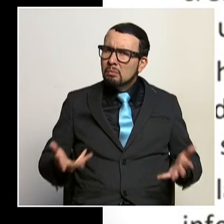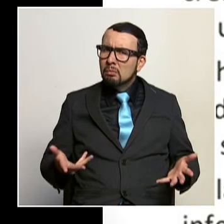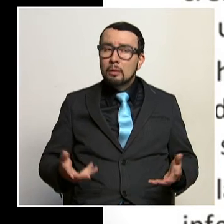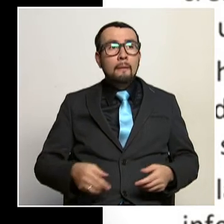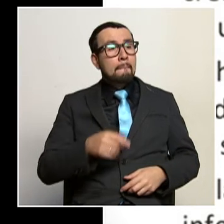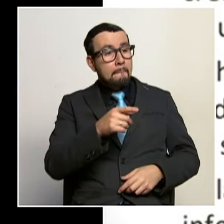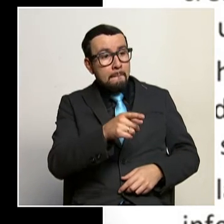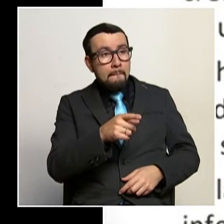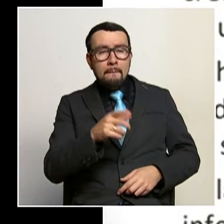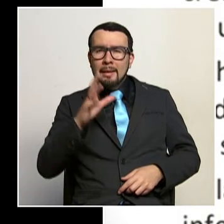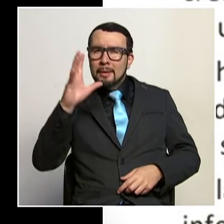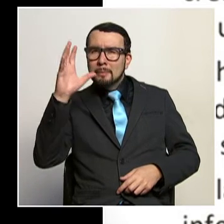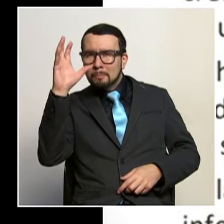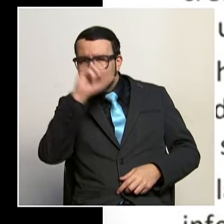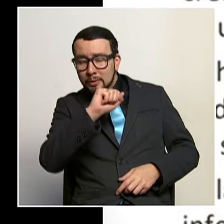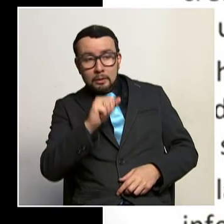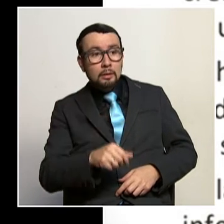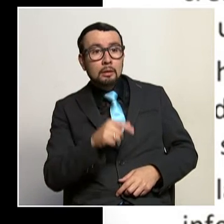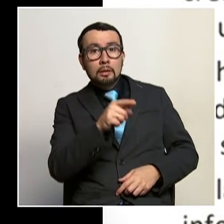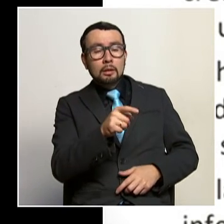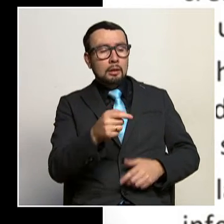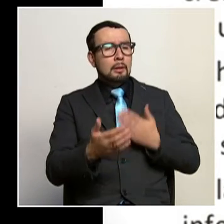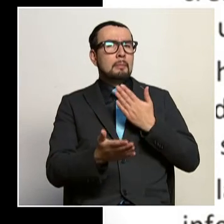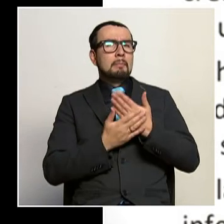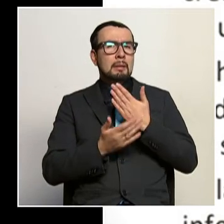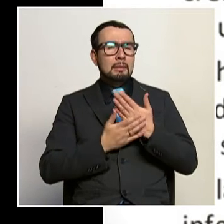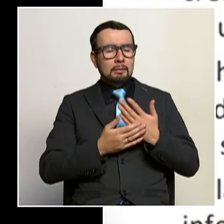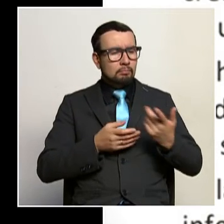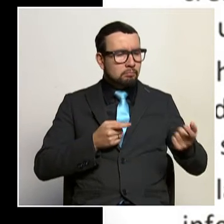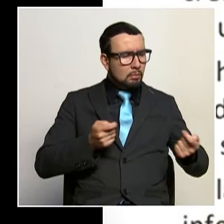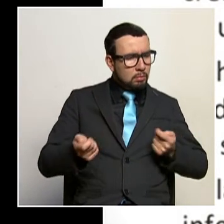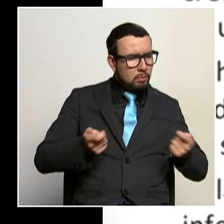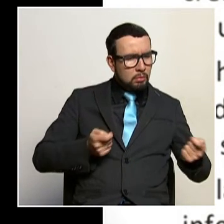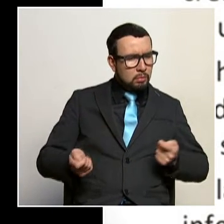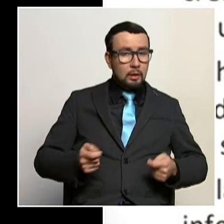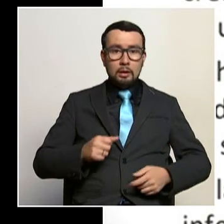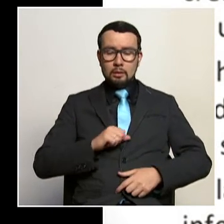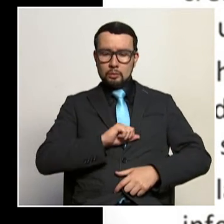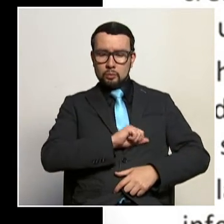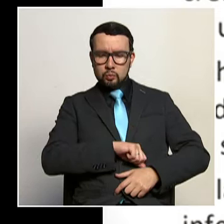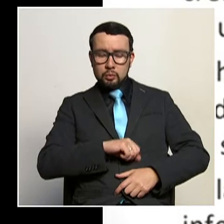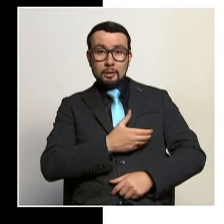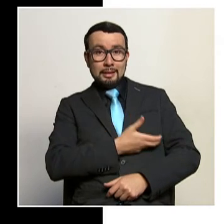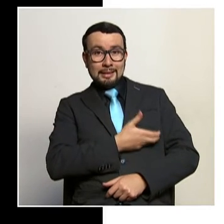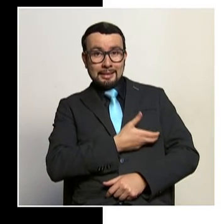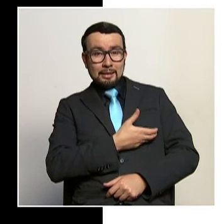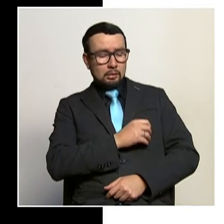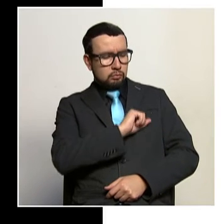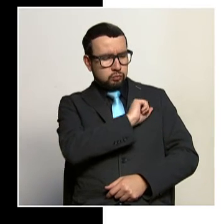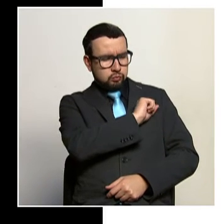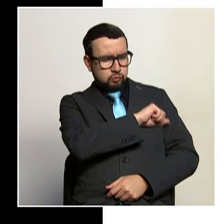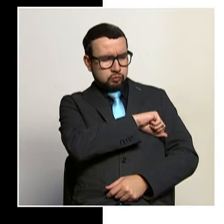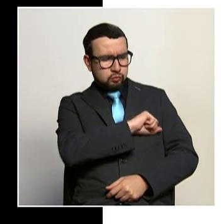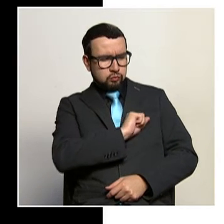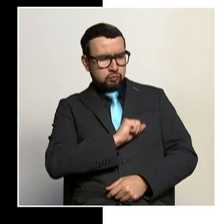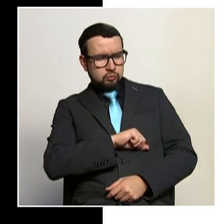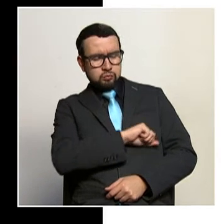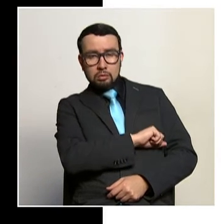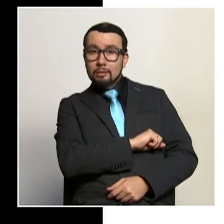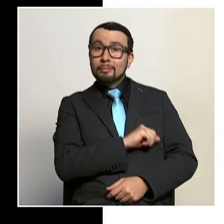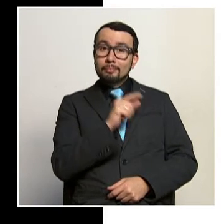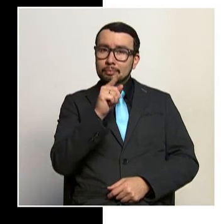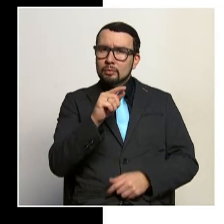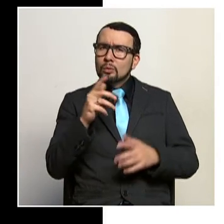que es detectar, es un equipo que nos permite ver una ecografía mejor del seno. Y vamos a contarles a